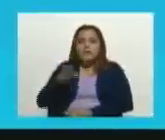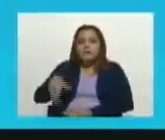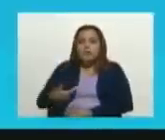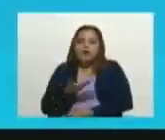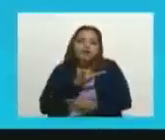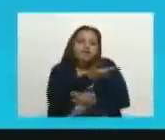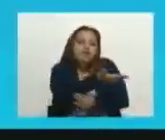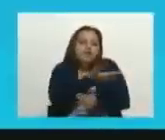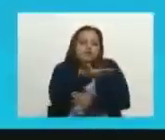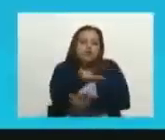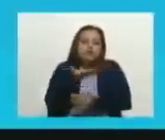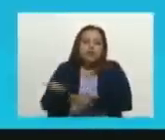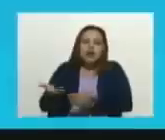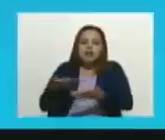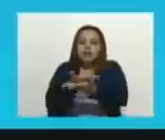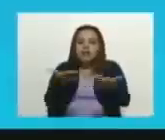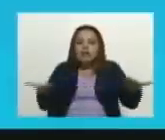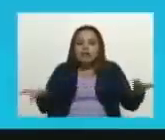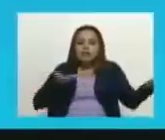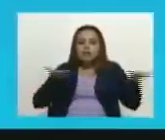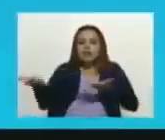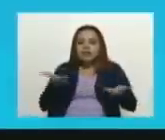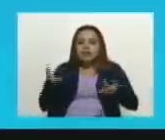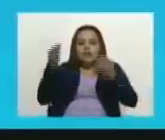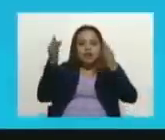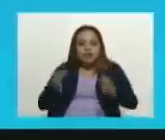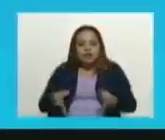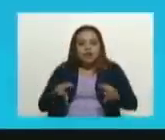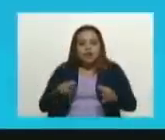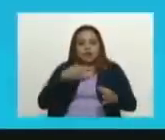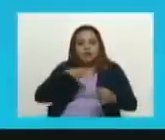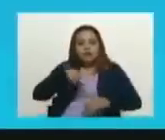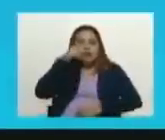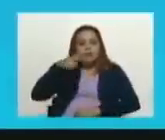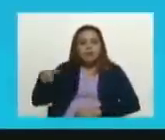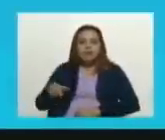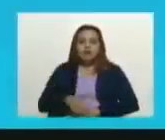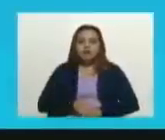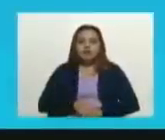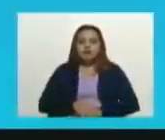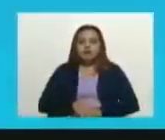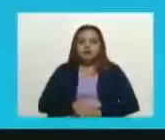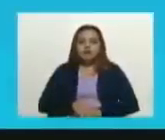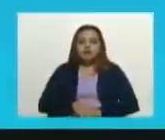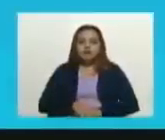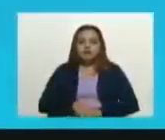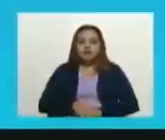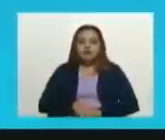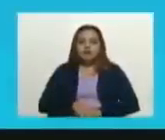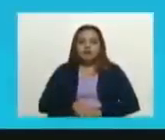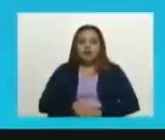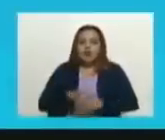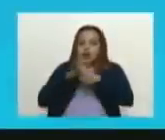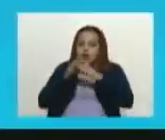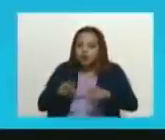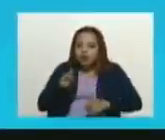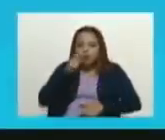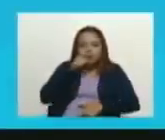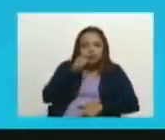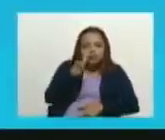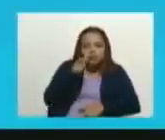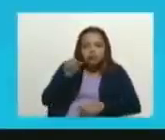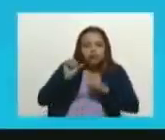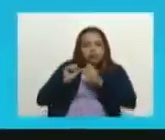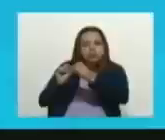distribuir y para darle el servicio, como debe ser, a nuestro pueblo. Y el control y seguimiento espero